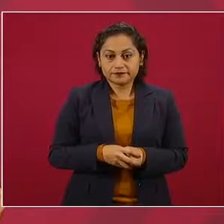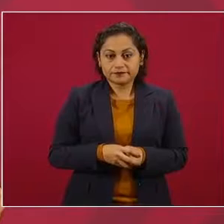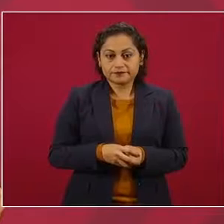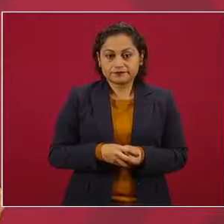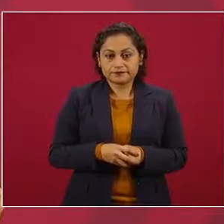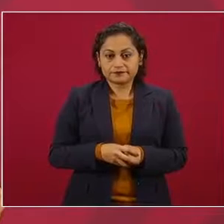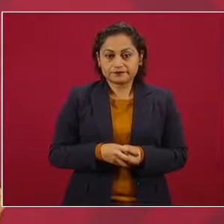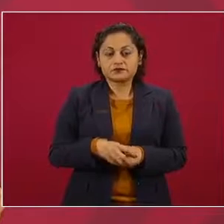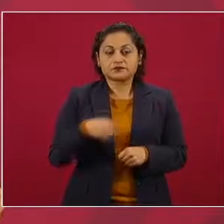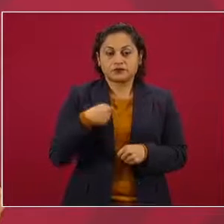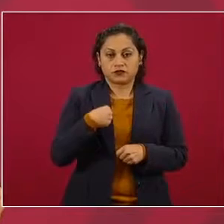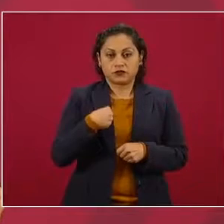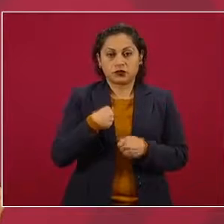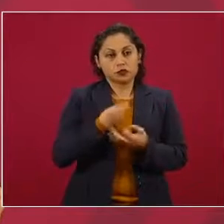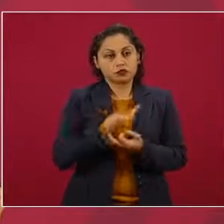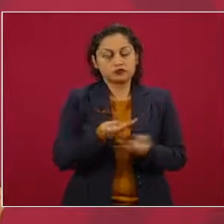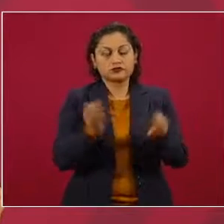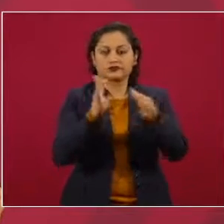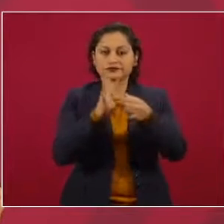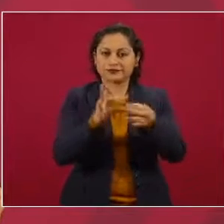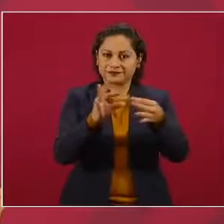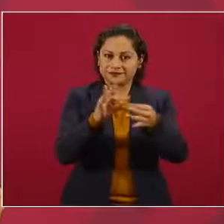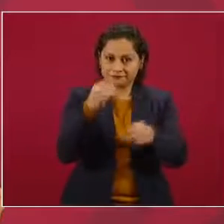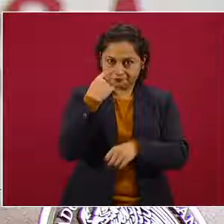dar una información adicional.